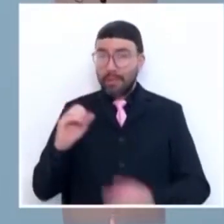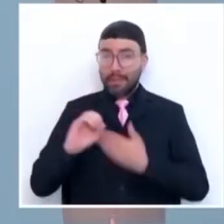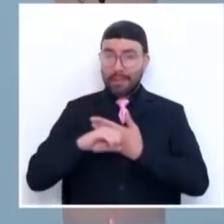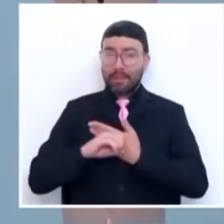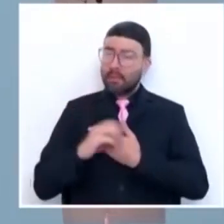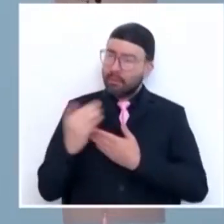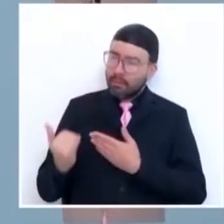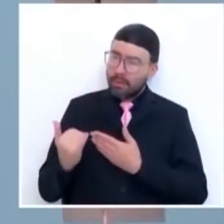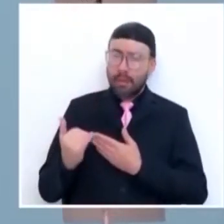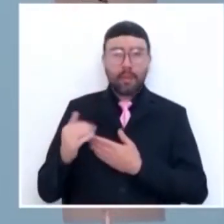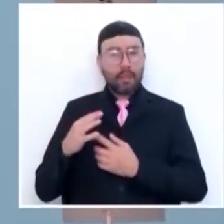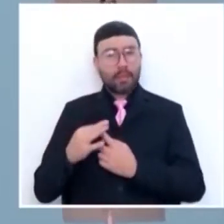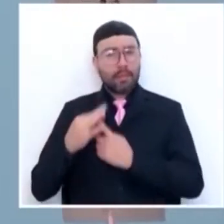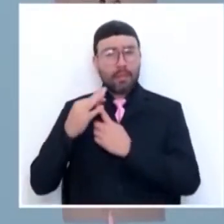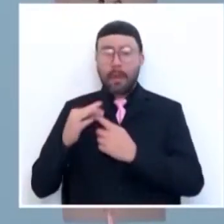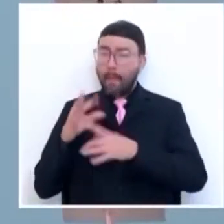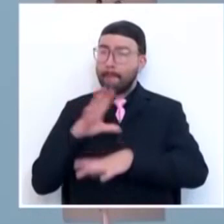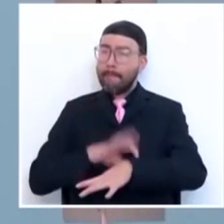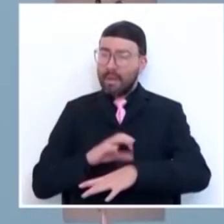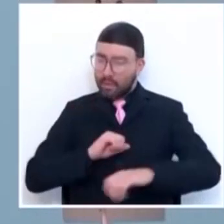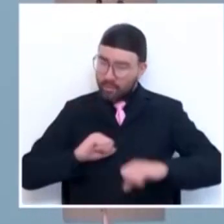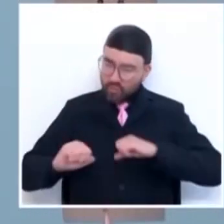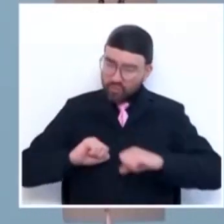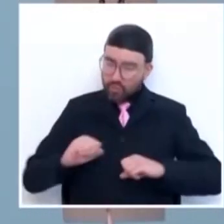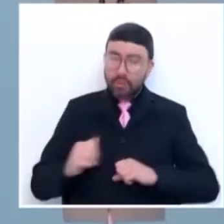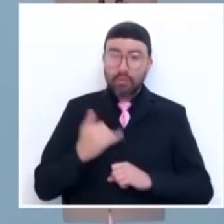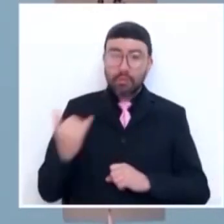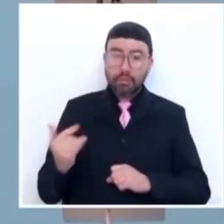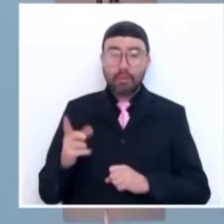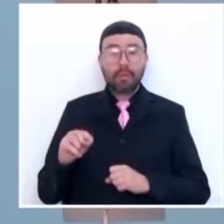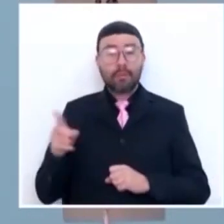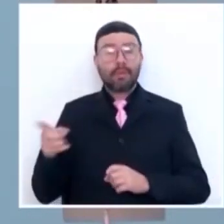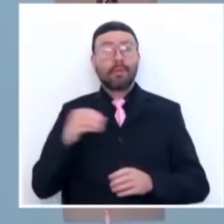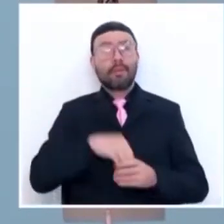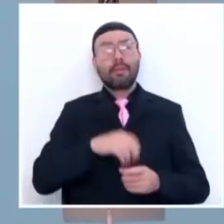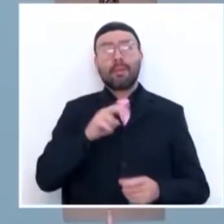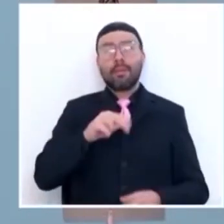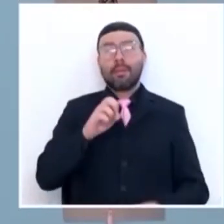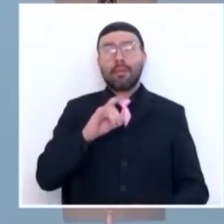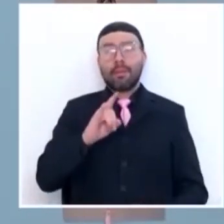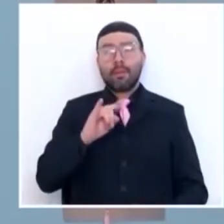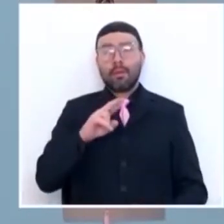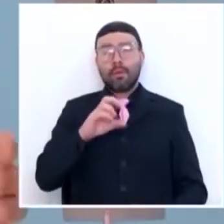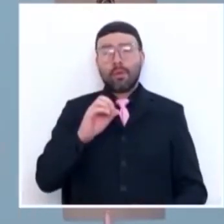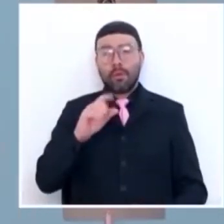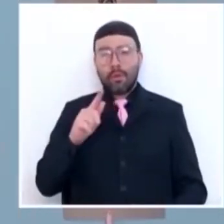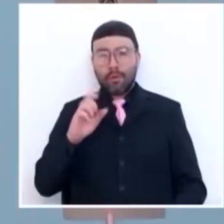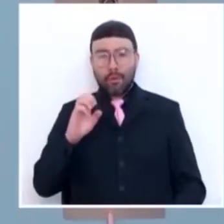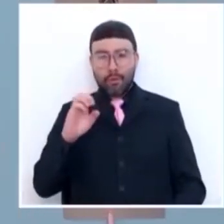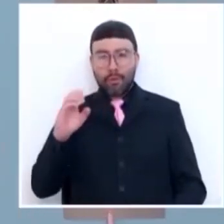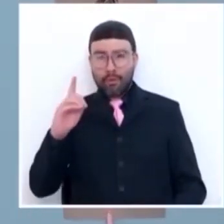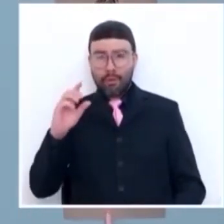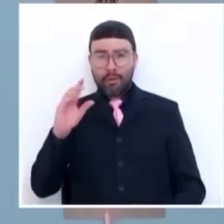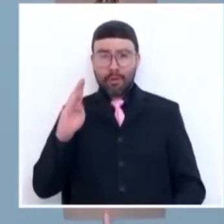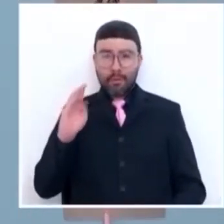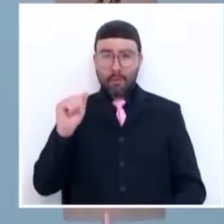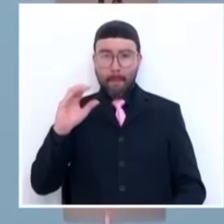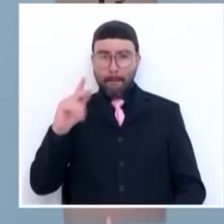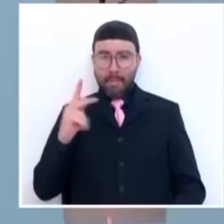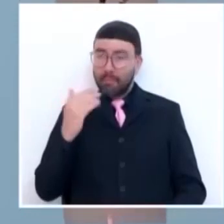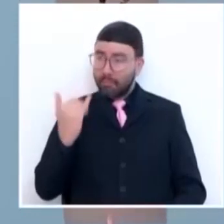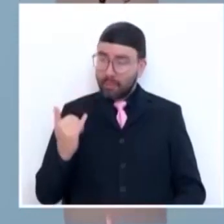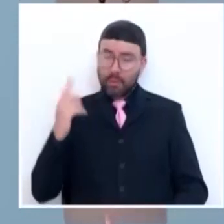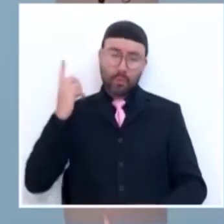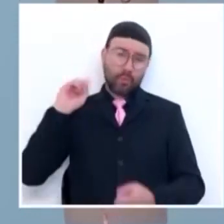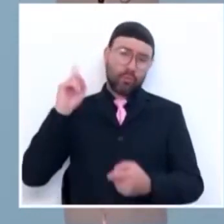en medicina funcional, lo ha hecho también en neurofeedback, en mapeo cerebral, y ha tenido un recorrido importante en